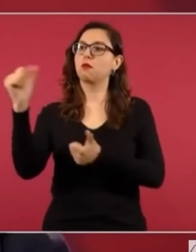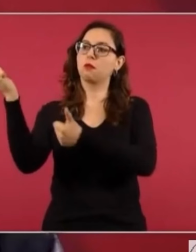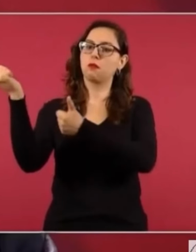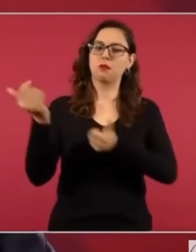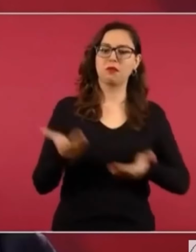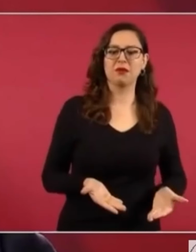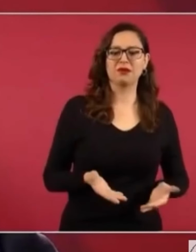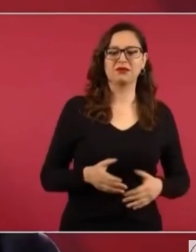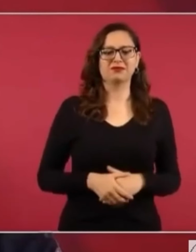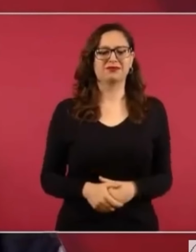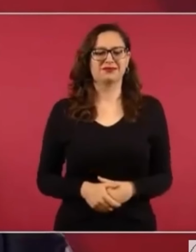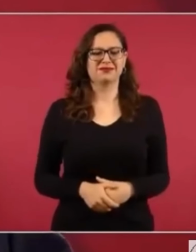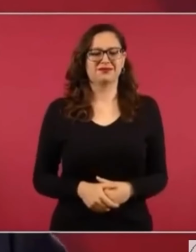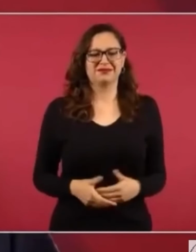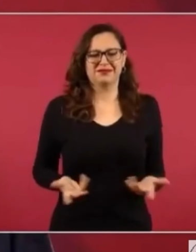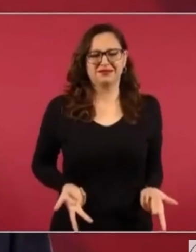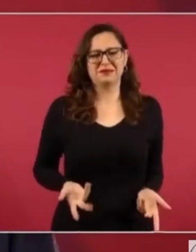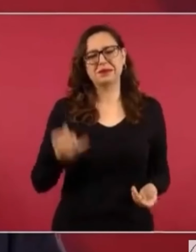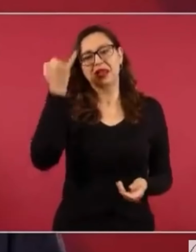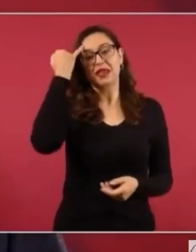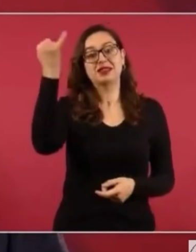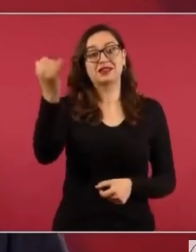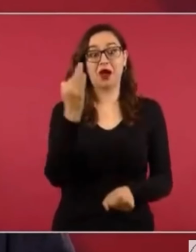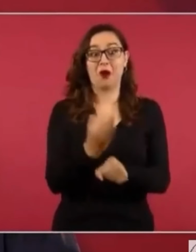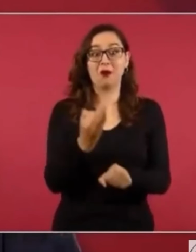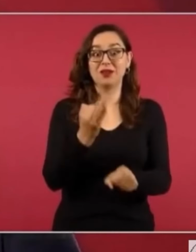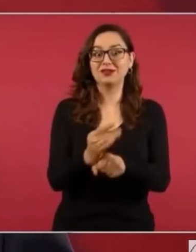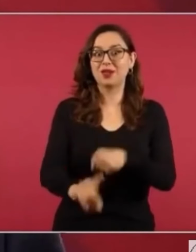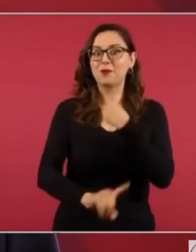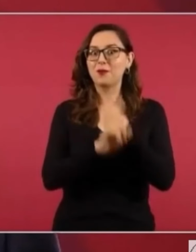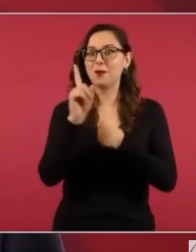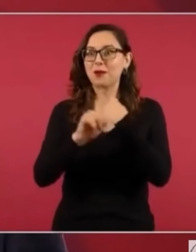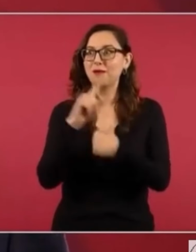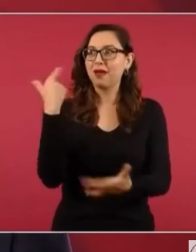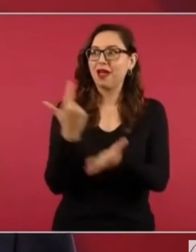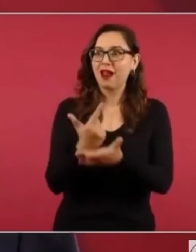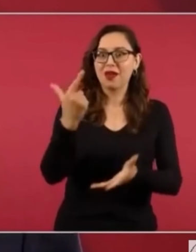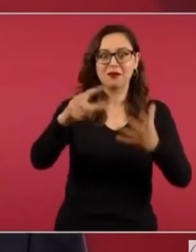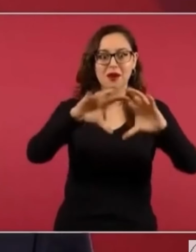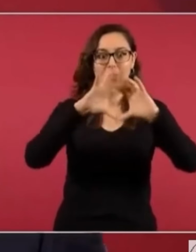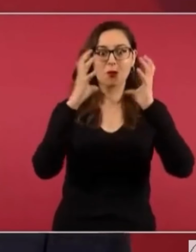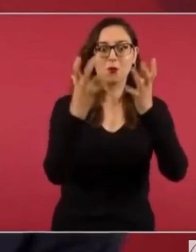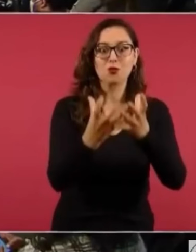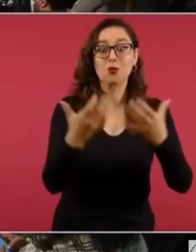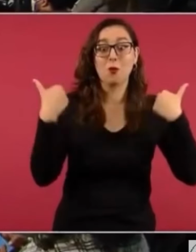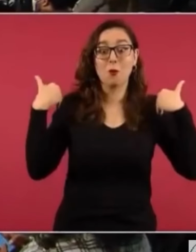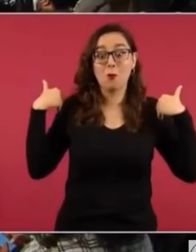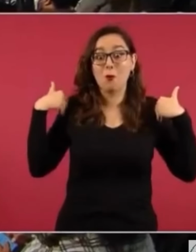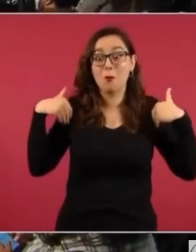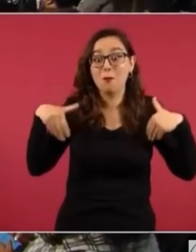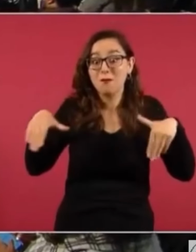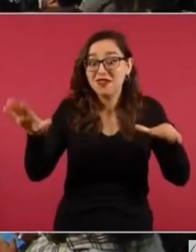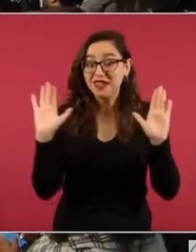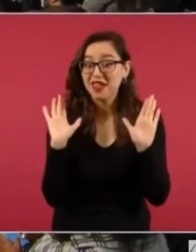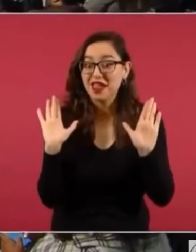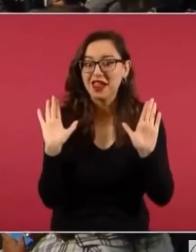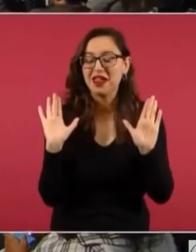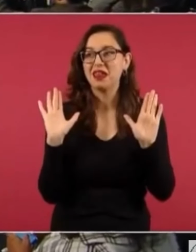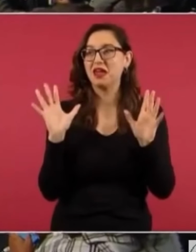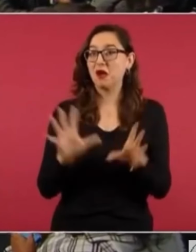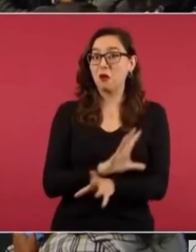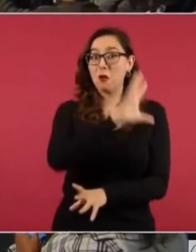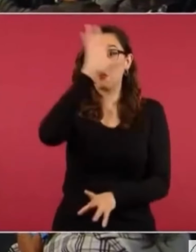imagínense en una situación como la que estamos que dependiéramos de la compra